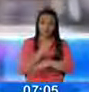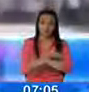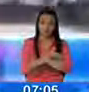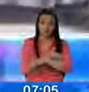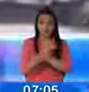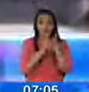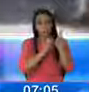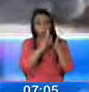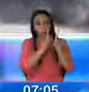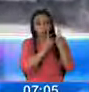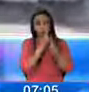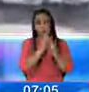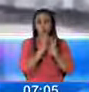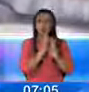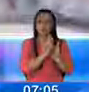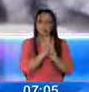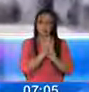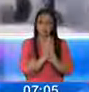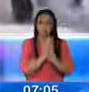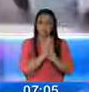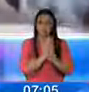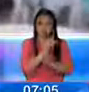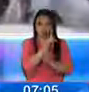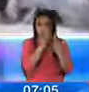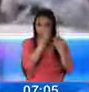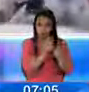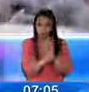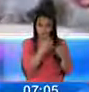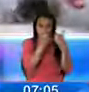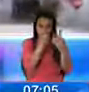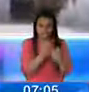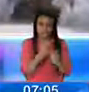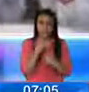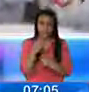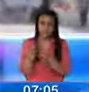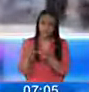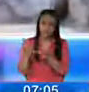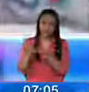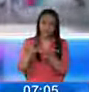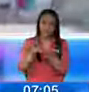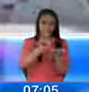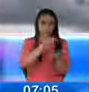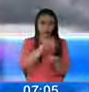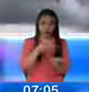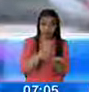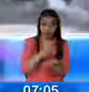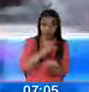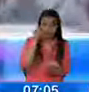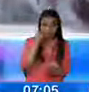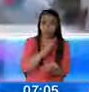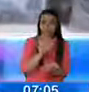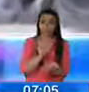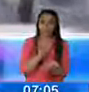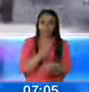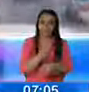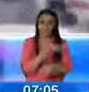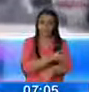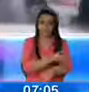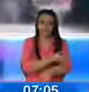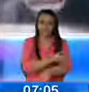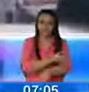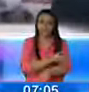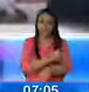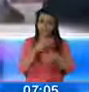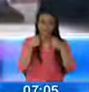respondió preguntas de la prensa. Una de ellas sobre si habrá despidos masivos de llegar al gobierno, ya que en anteriores ocasiones